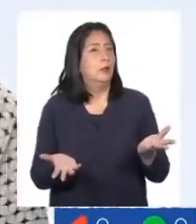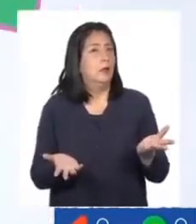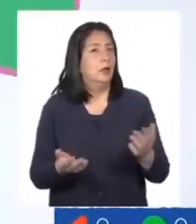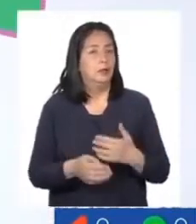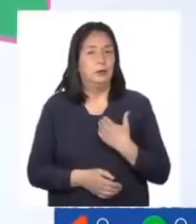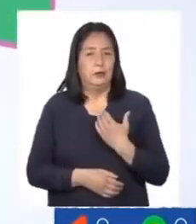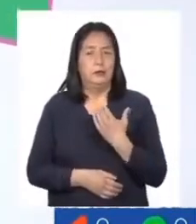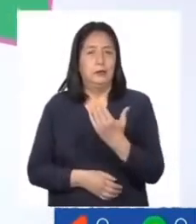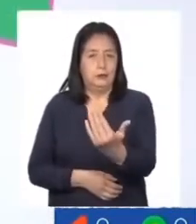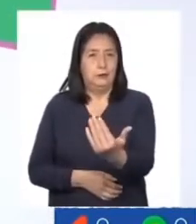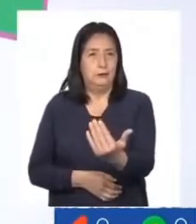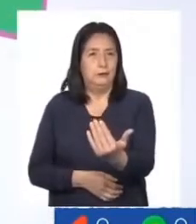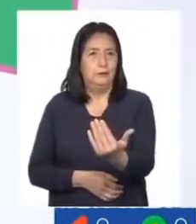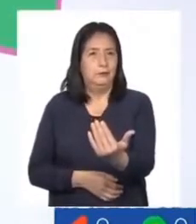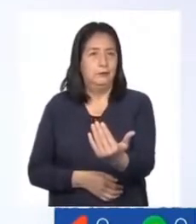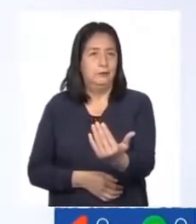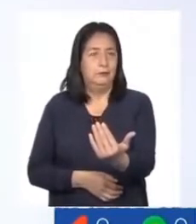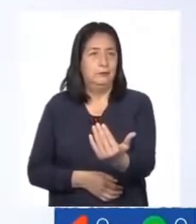Hacia adelante.